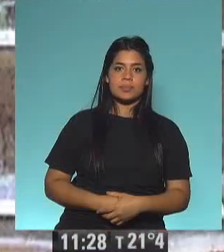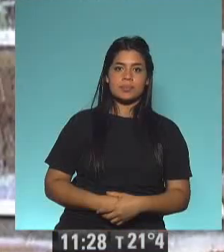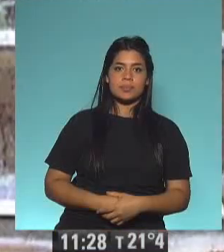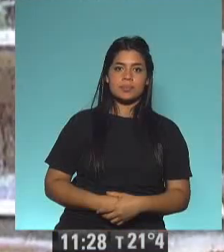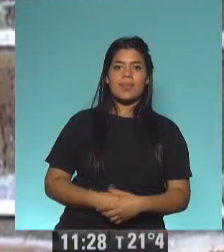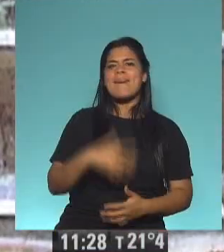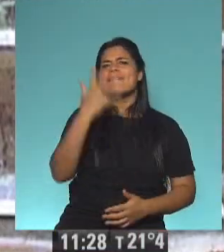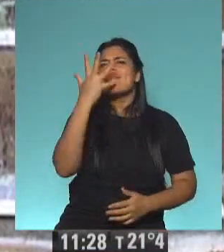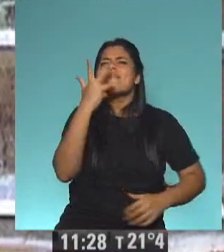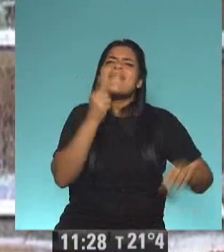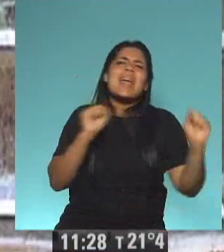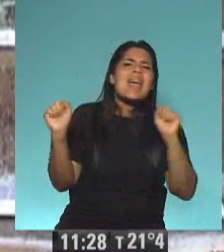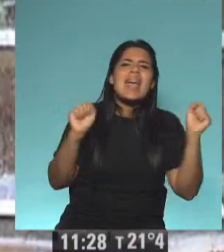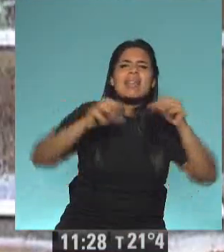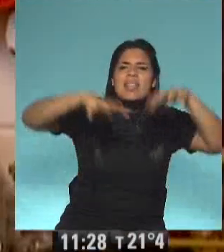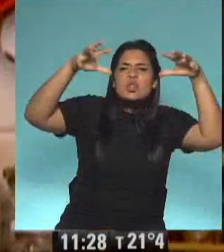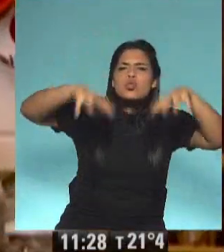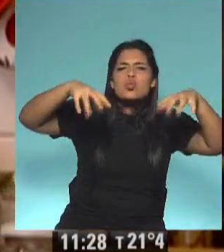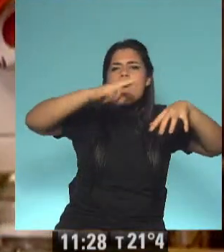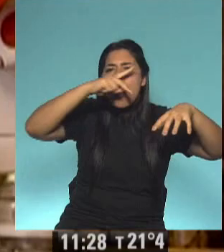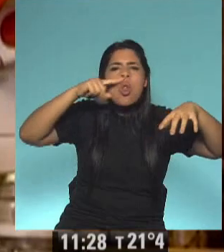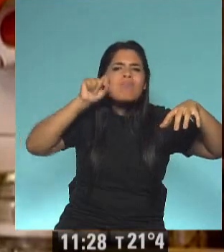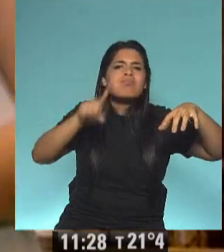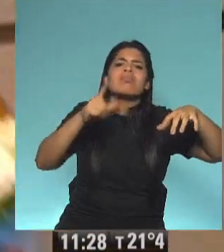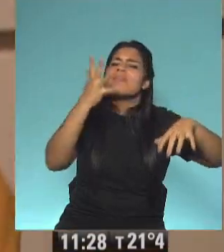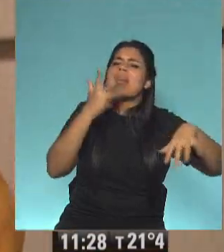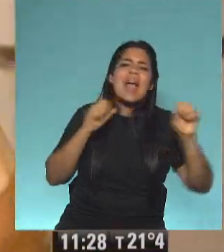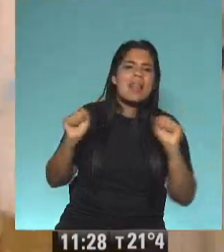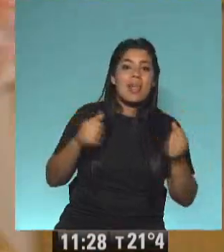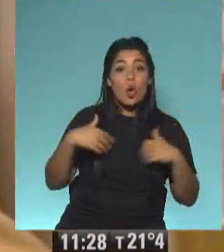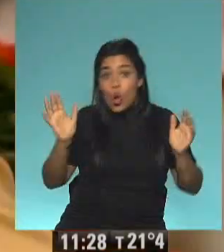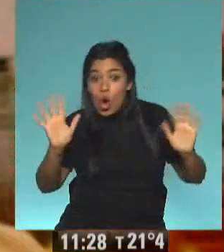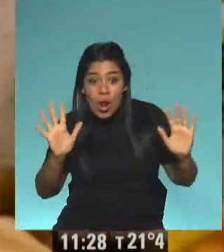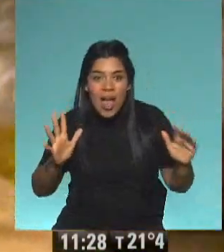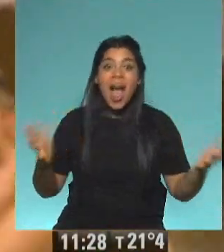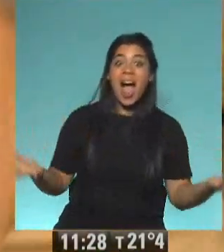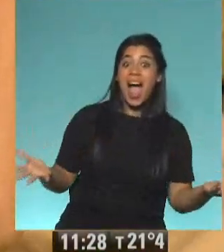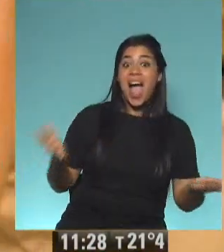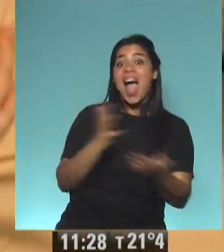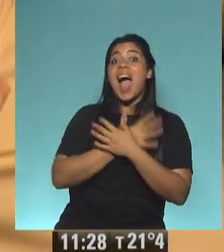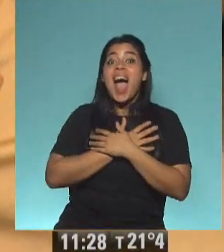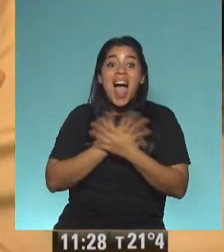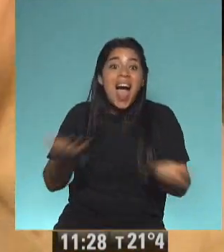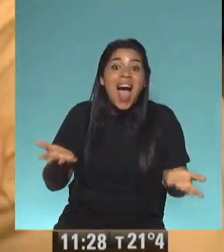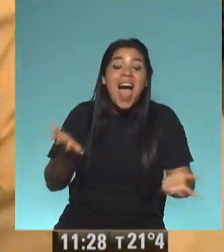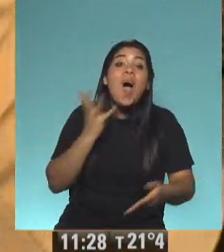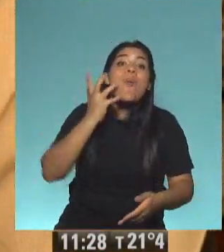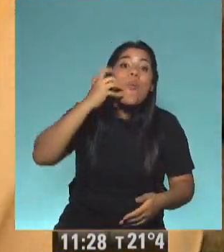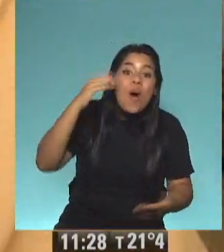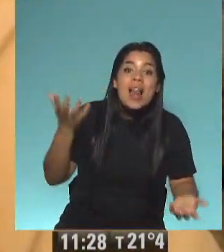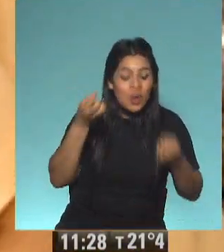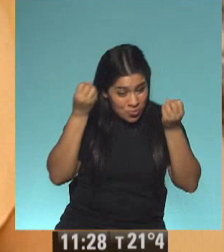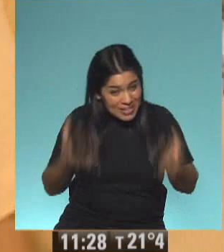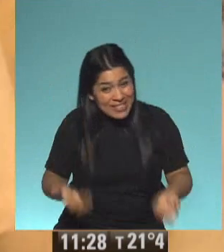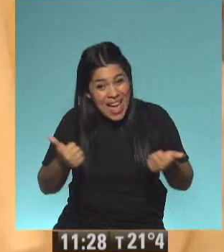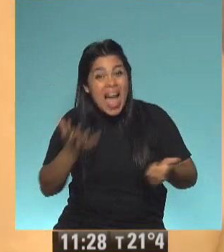Me encanta el olor de la lluvia. ¡Hola, hola! ¡Agüe! ¿Cómo están mis nietitos?